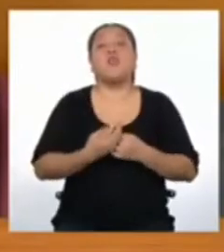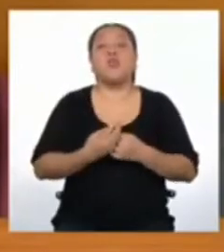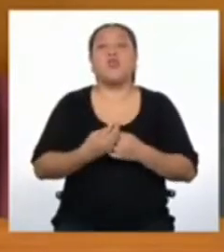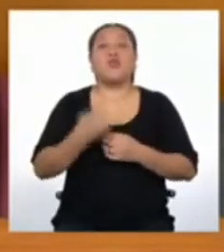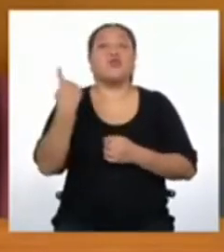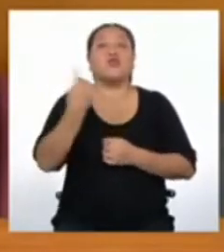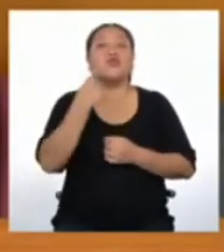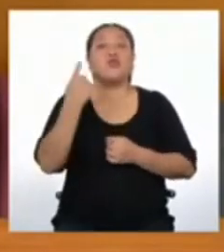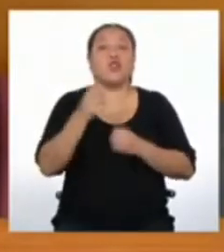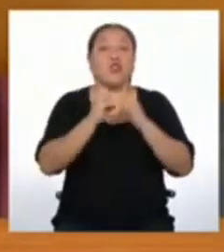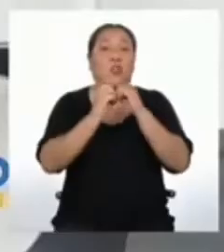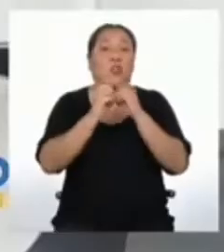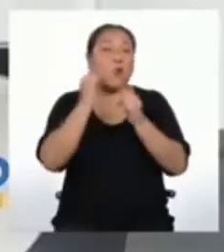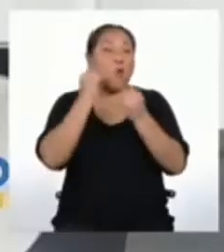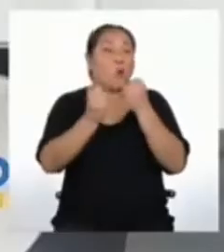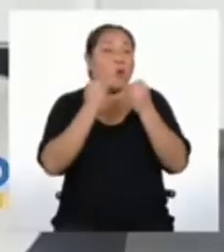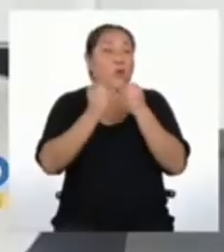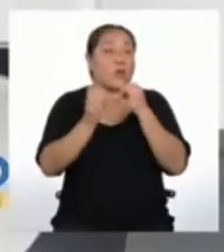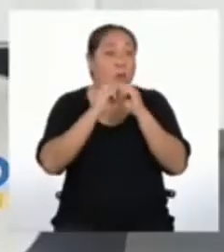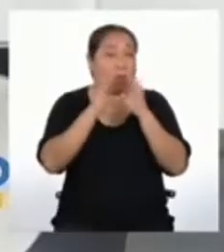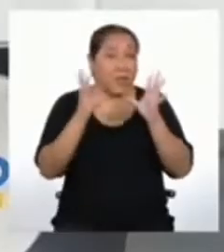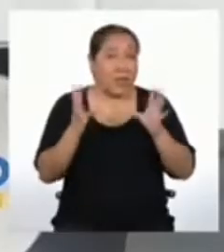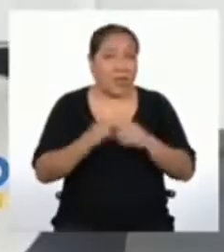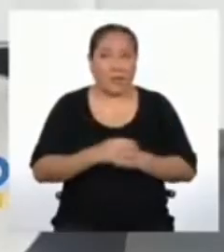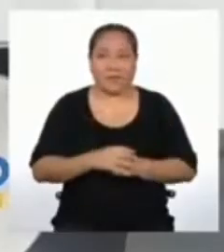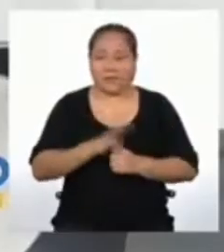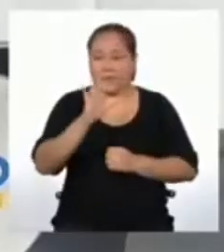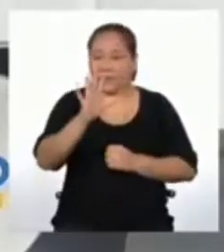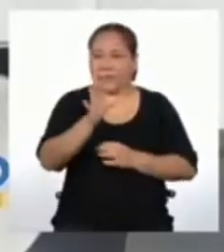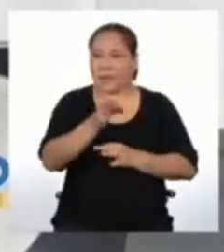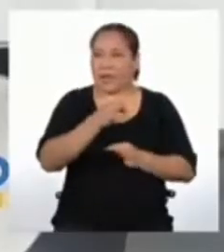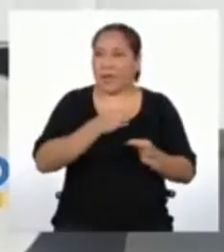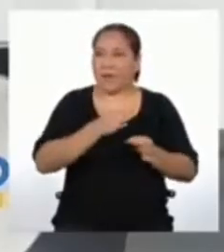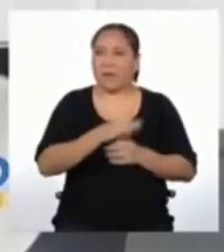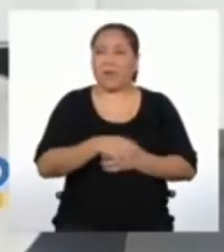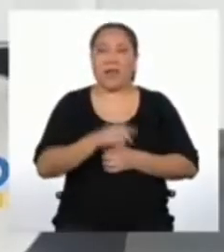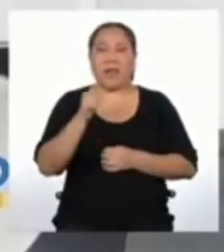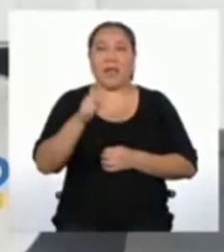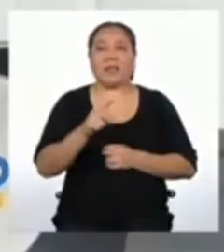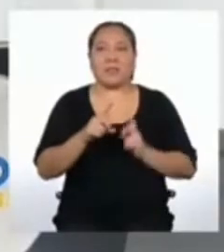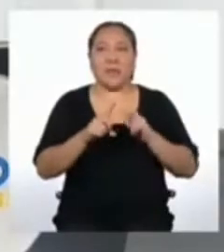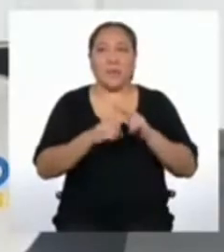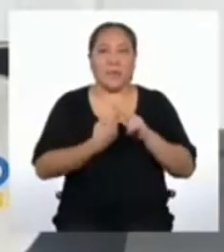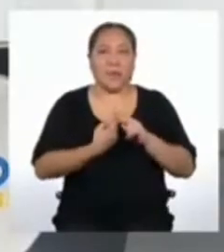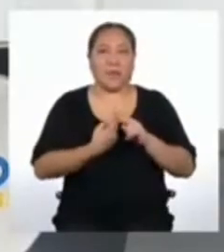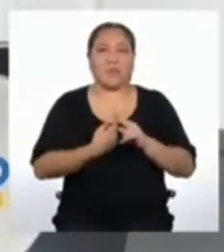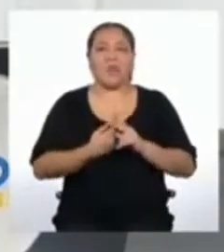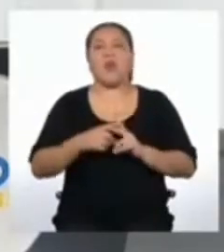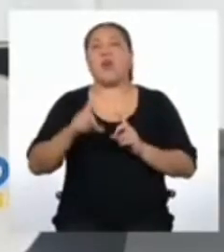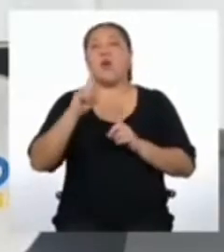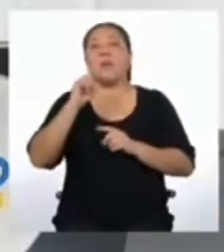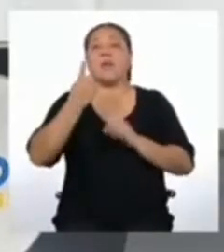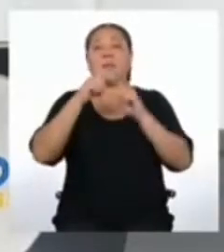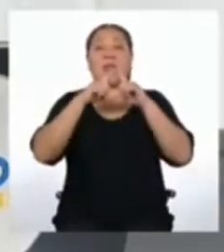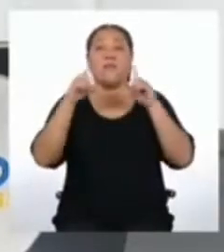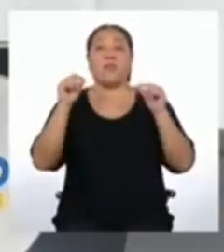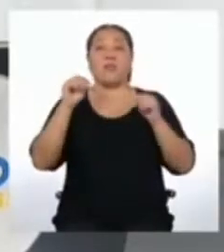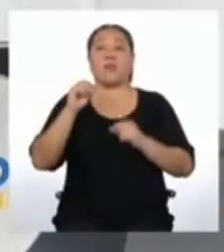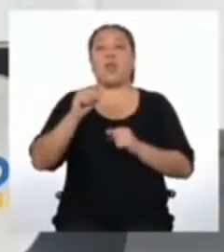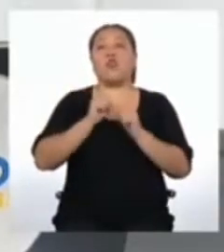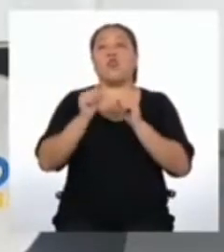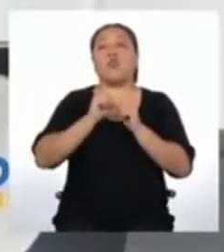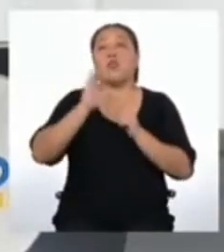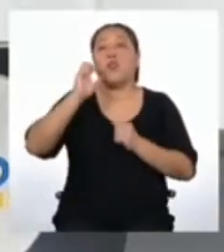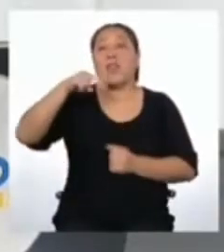último día de ventas. Muy bien, cambio de planes. Este reto empieza a resolverse con la fórmula del número enésimo.